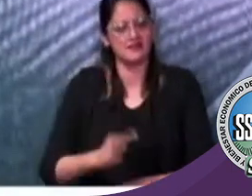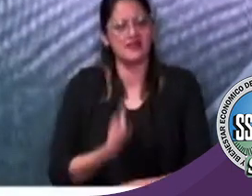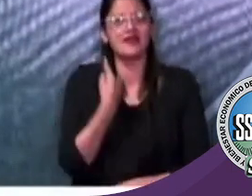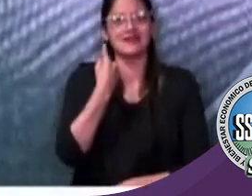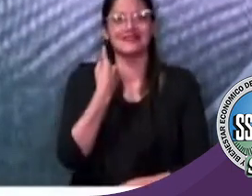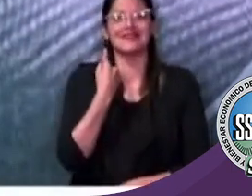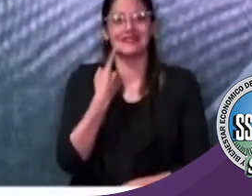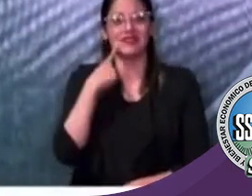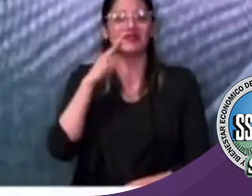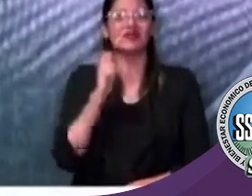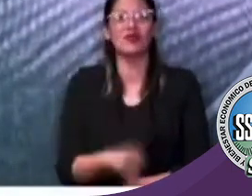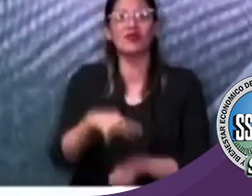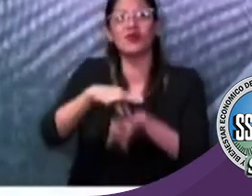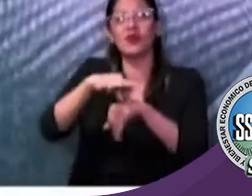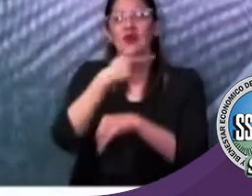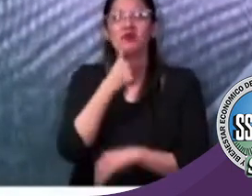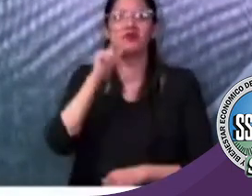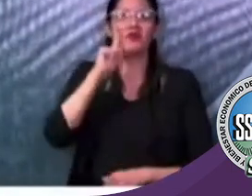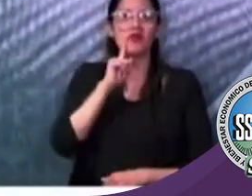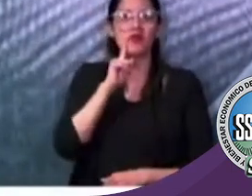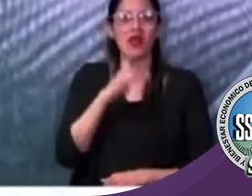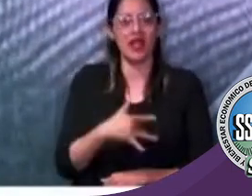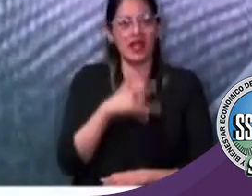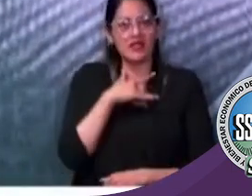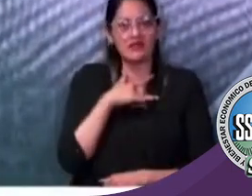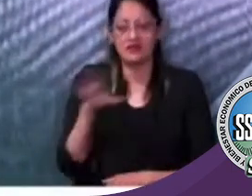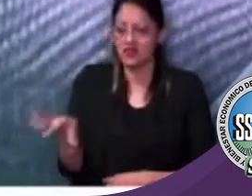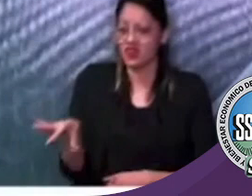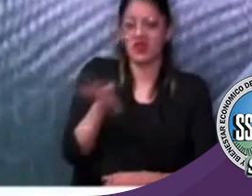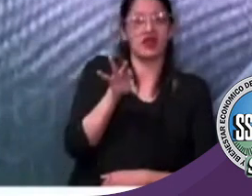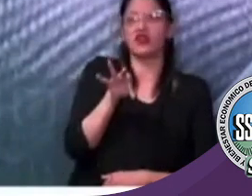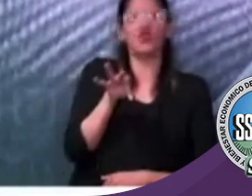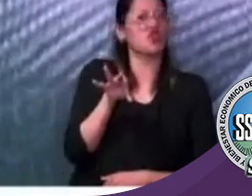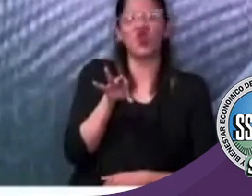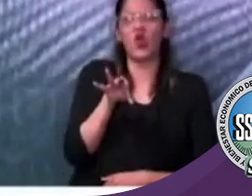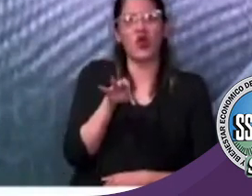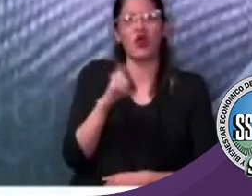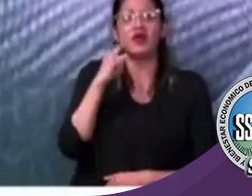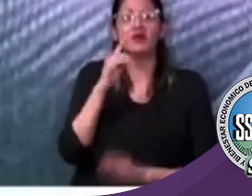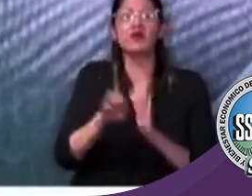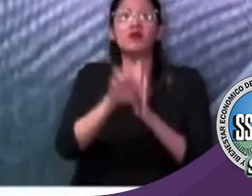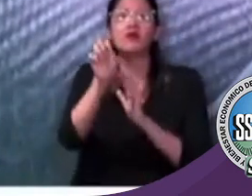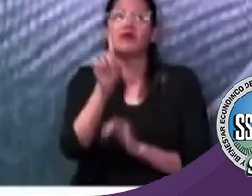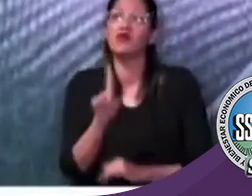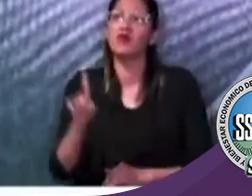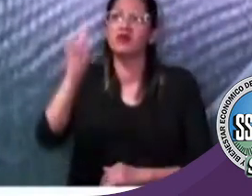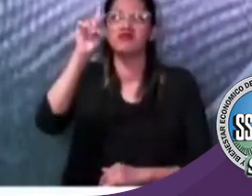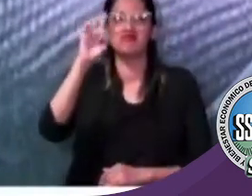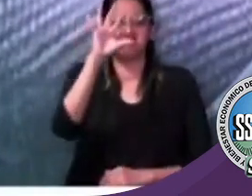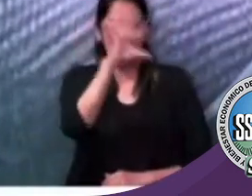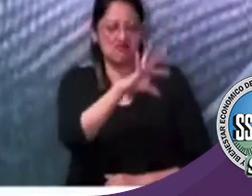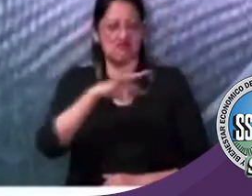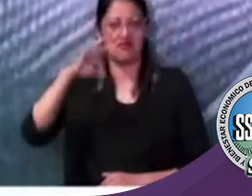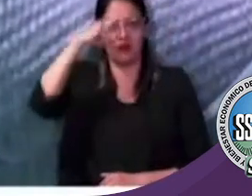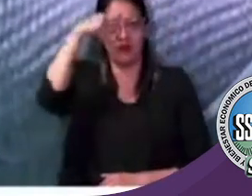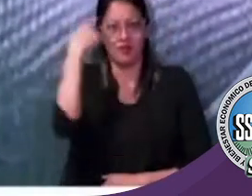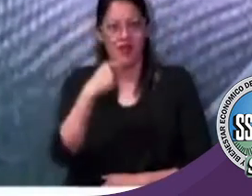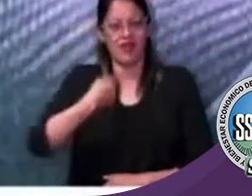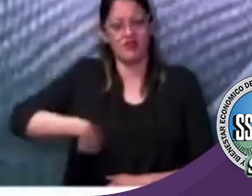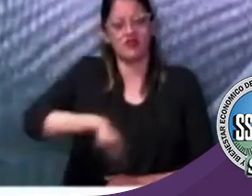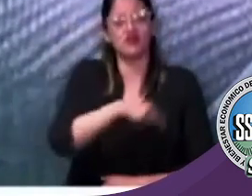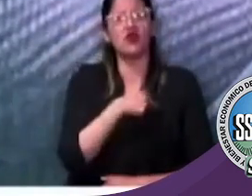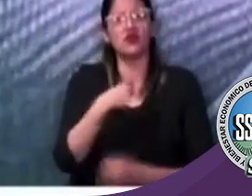médica o médico es ser un elegido por una fuerza suprema para salvaguardar lo